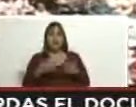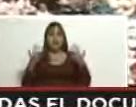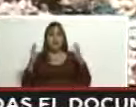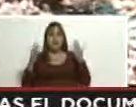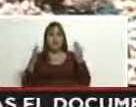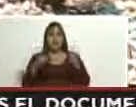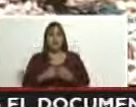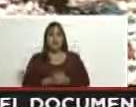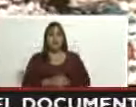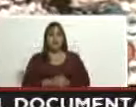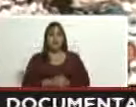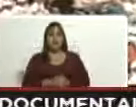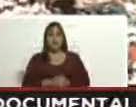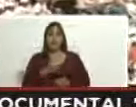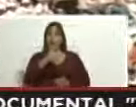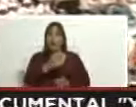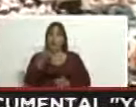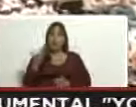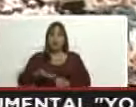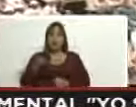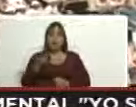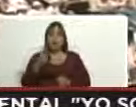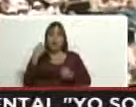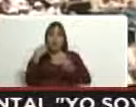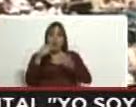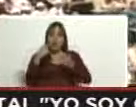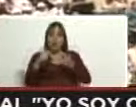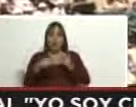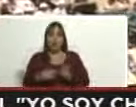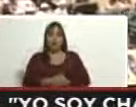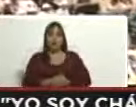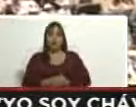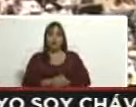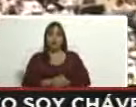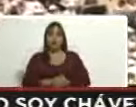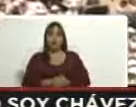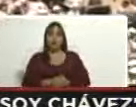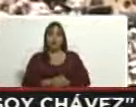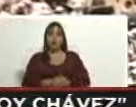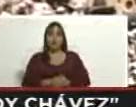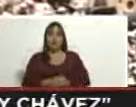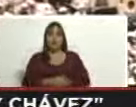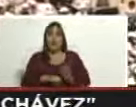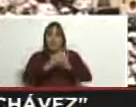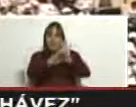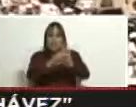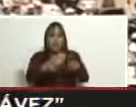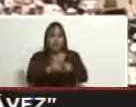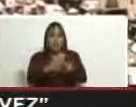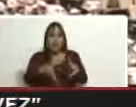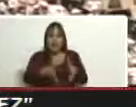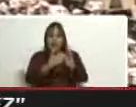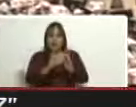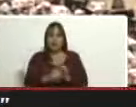Son cosas, ¿ves? Son cosas que marcan como el camino.